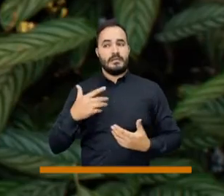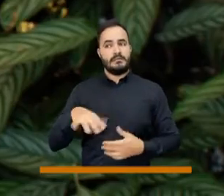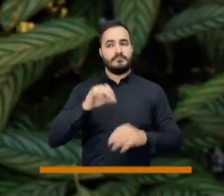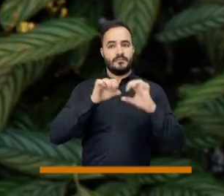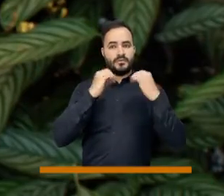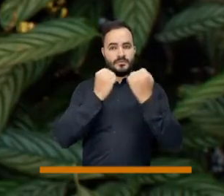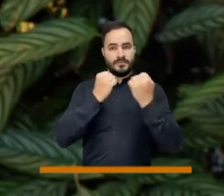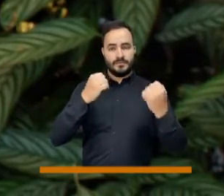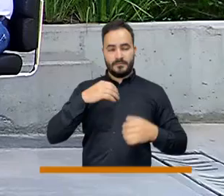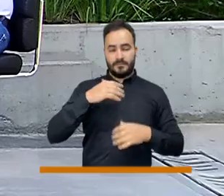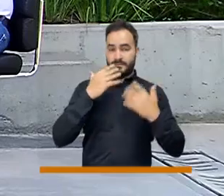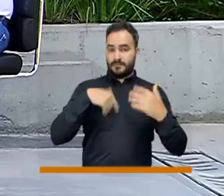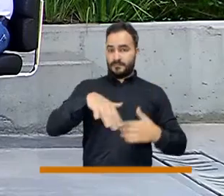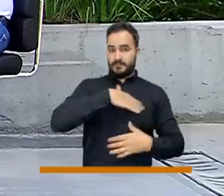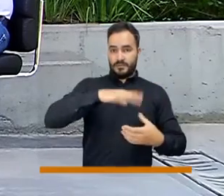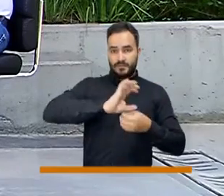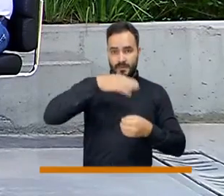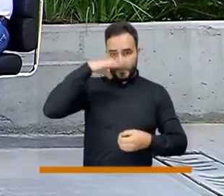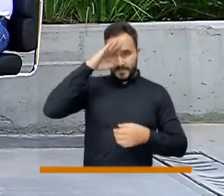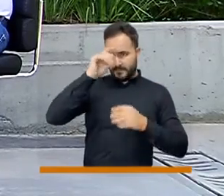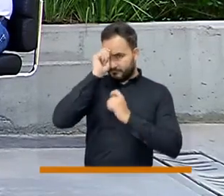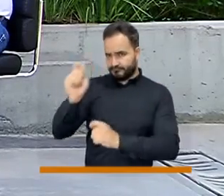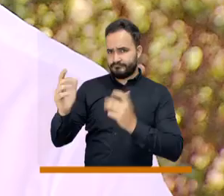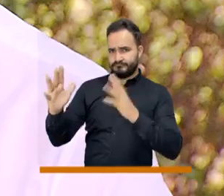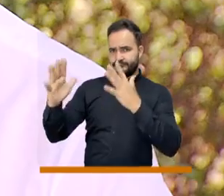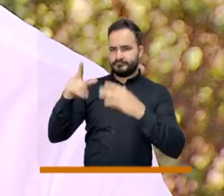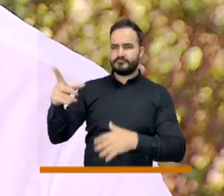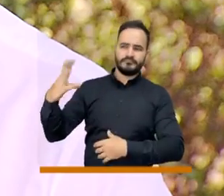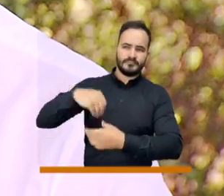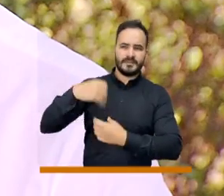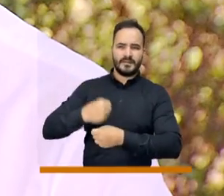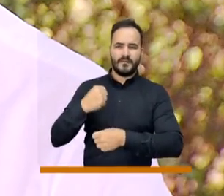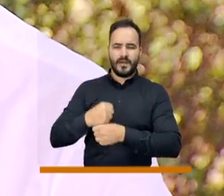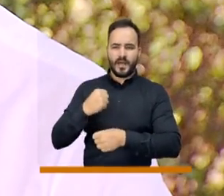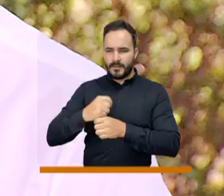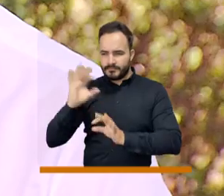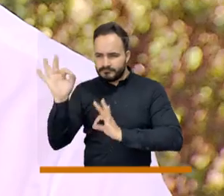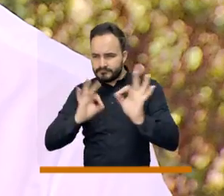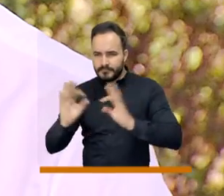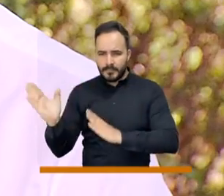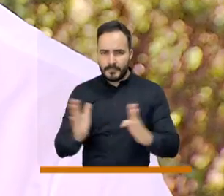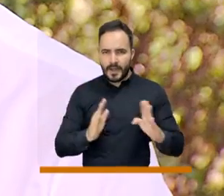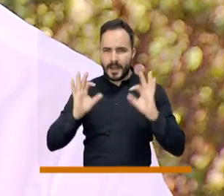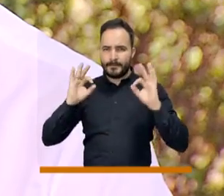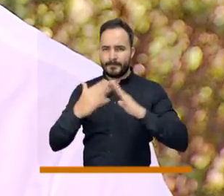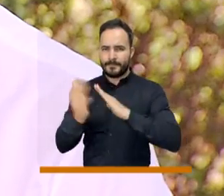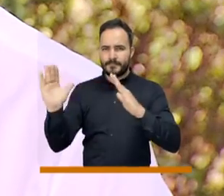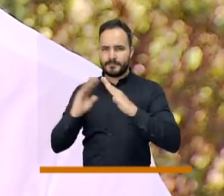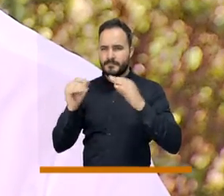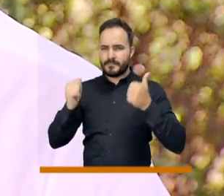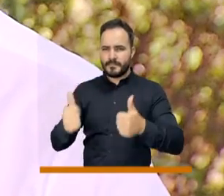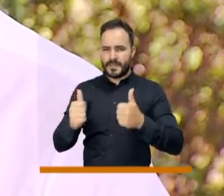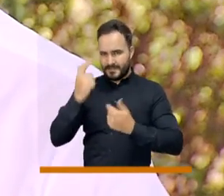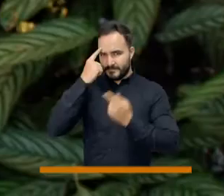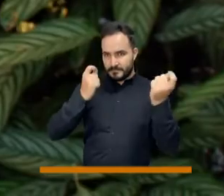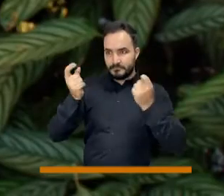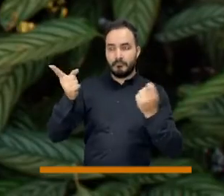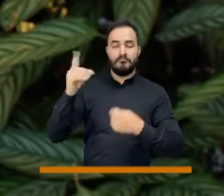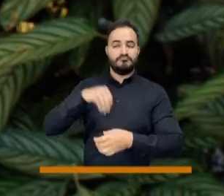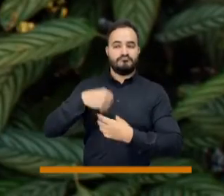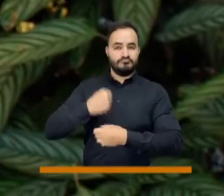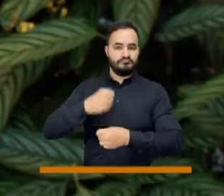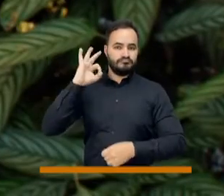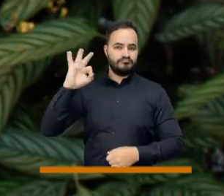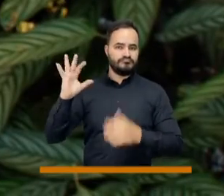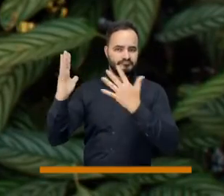de Medellín como director de la Oficina de Proyectos Urbanos Estratégicos. Con toda esa hoja de vida, doctor Alejandro, bienvenido y gracias